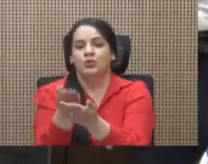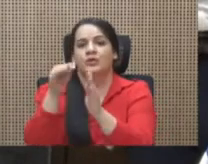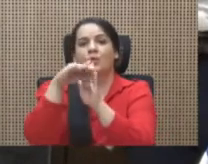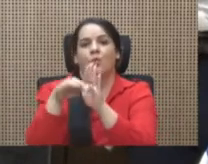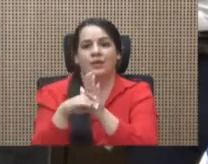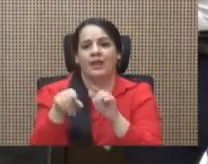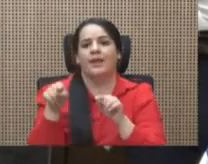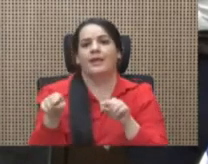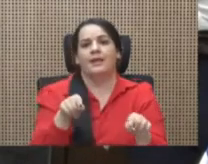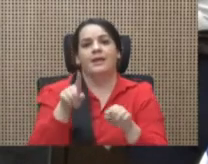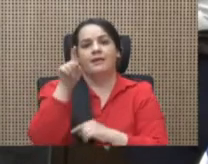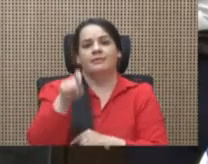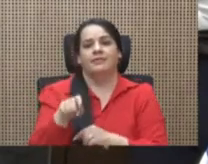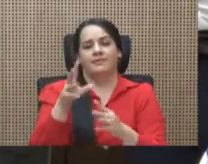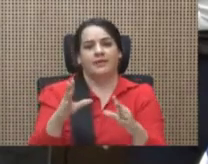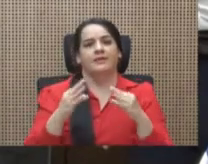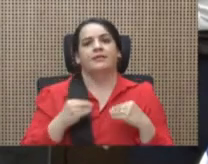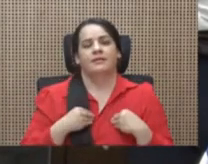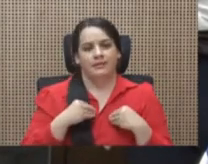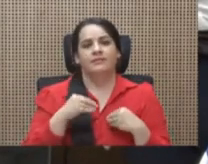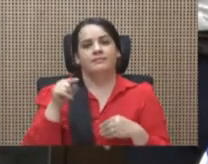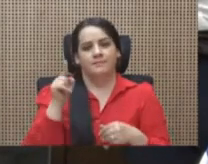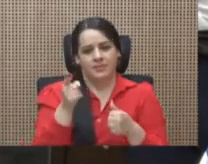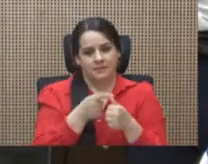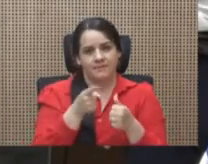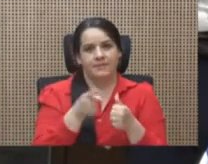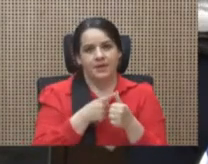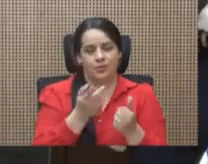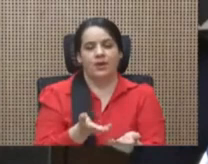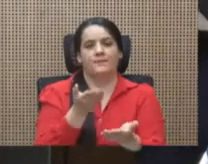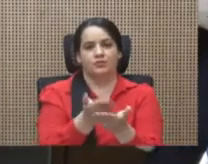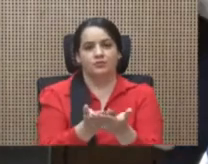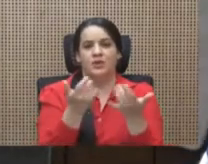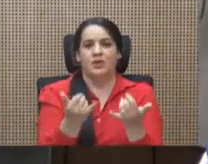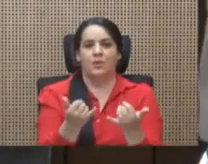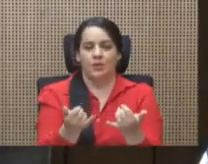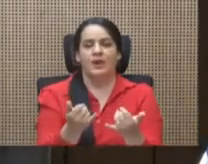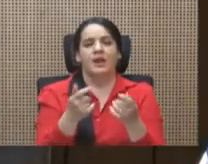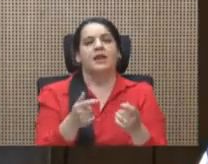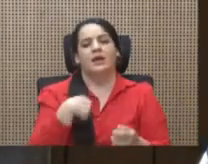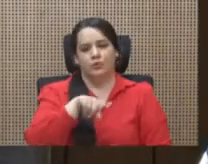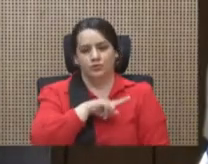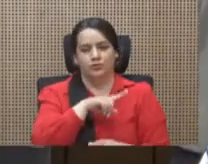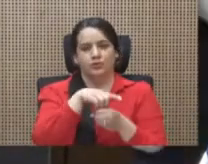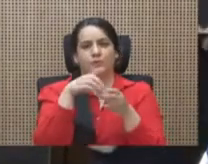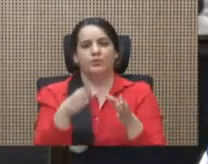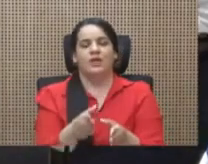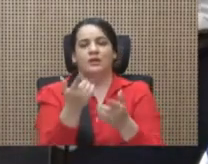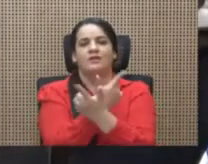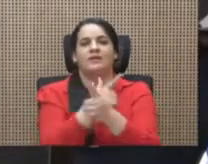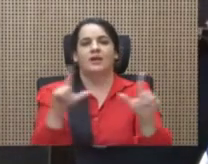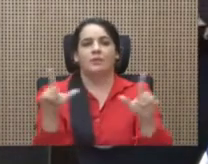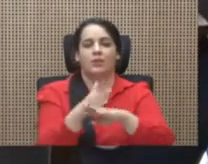de ser la moción que se recibe primero y en este caso debería de ser la moción que presentamos los diputados del Partido Liberal